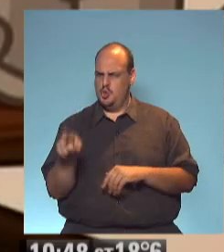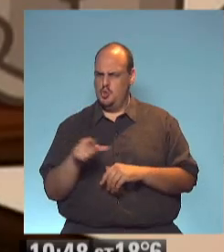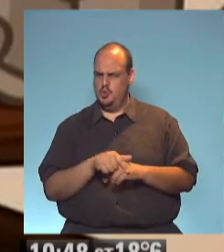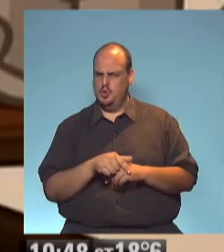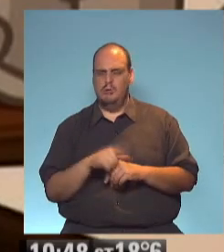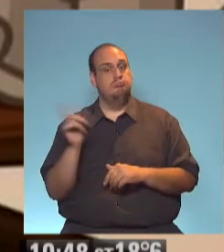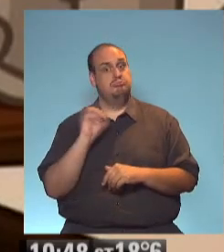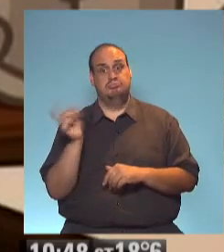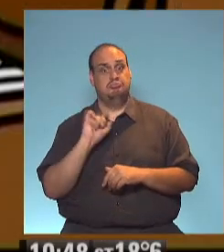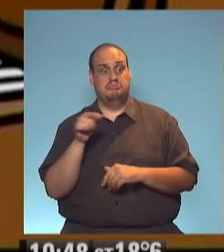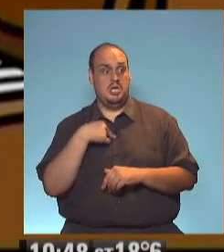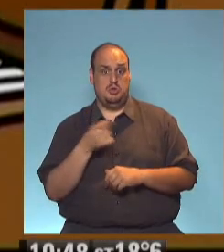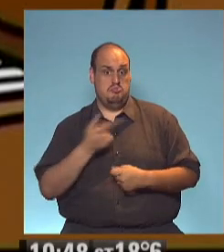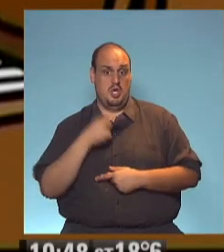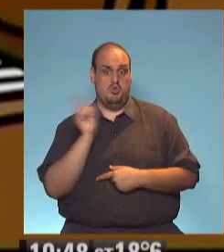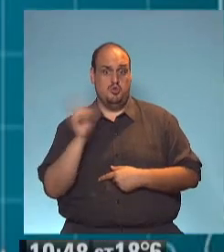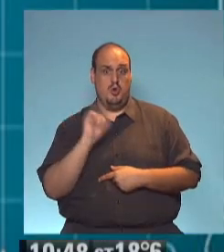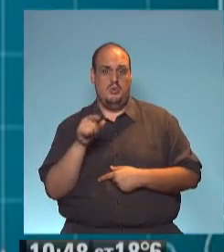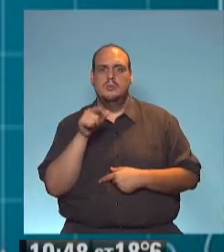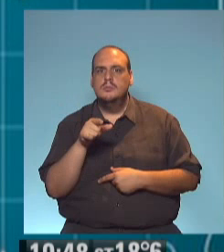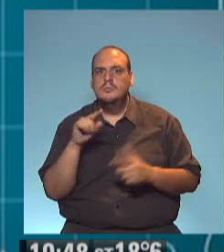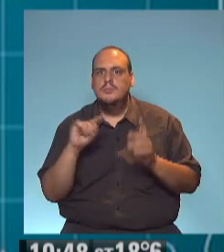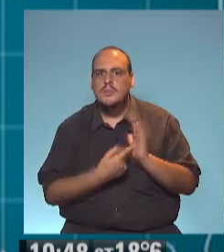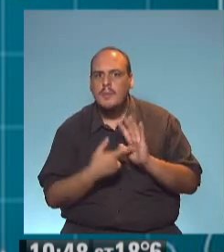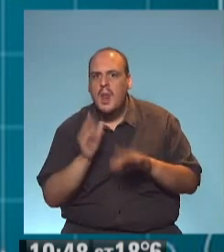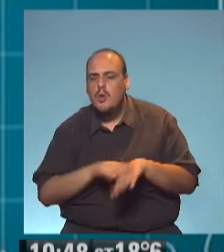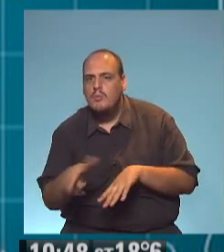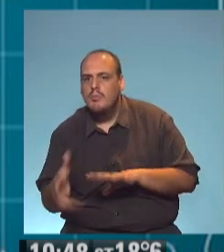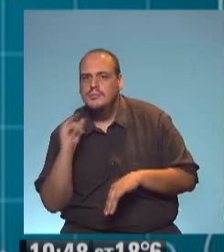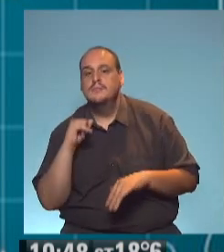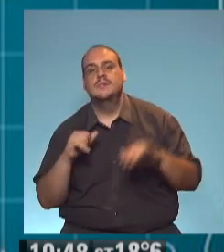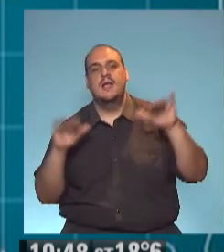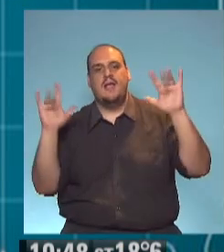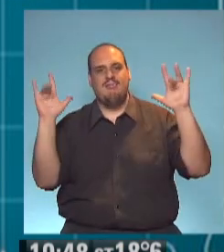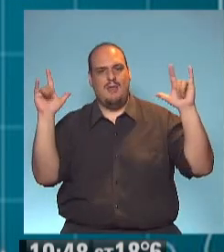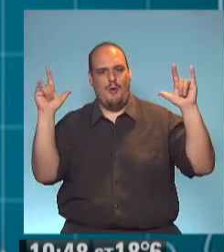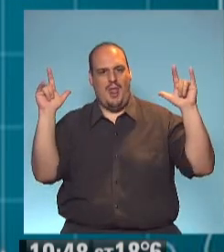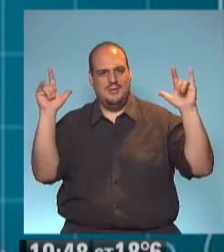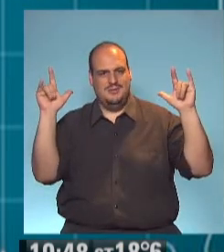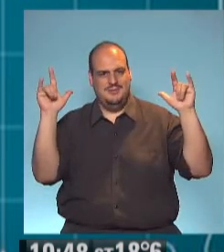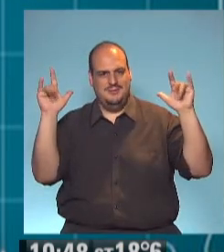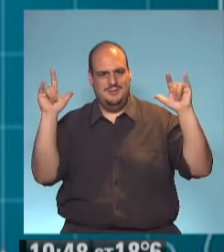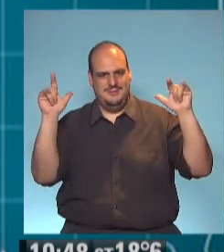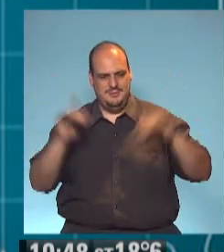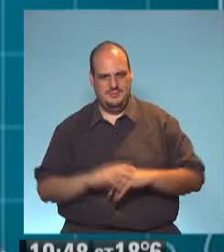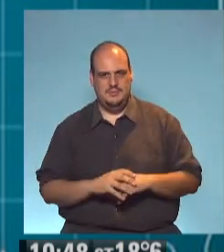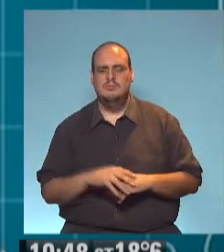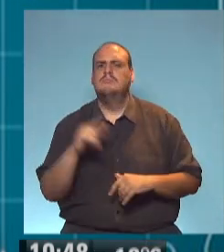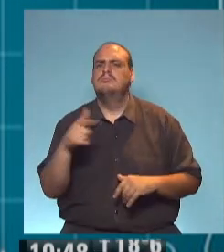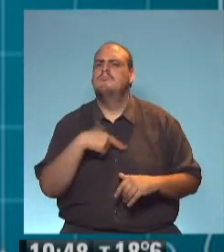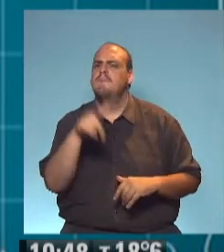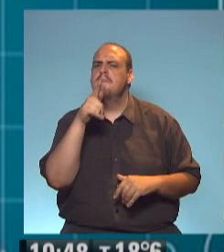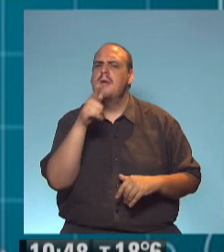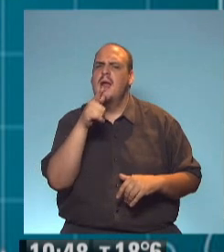lindo! No, eso tampoco es mío. ¿Será otra pista? ¡Castañuelas! ¿Castañuelas? Creo que prefiero